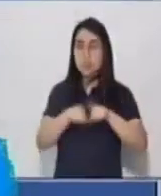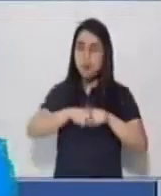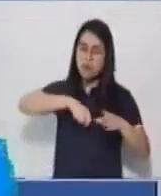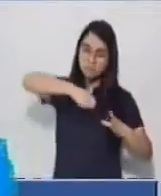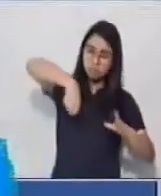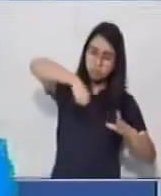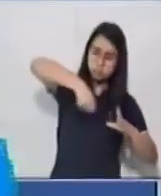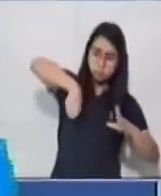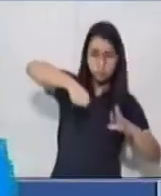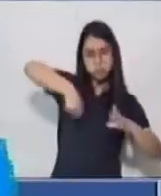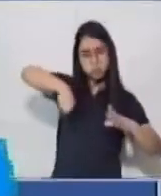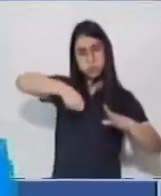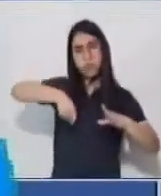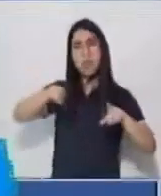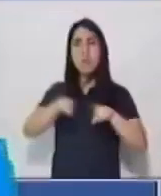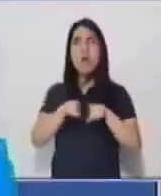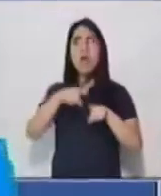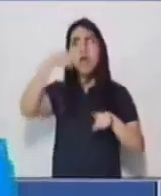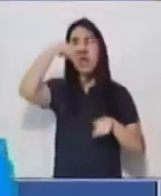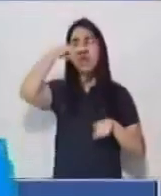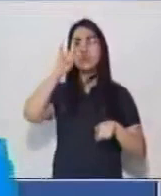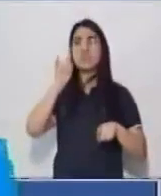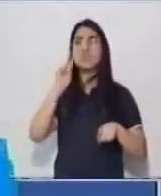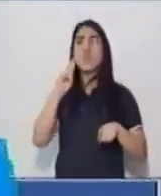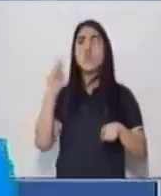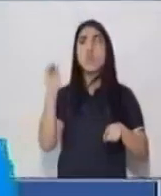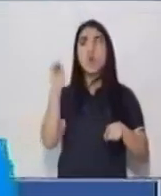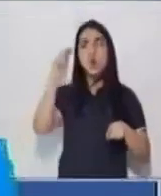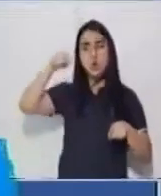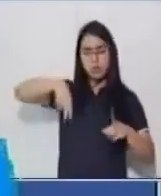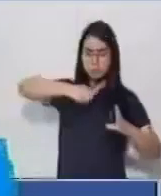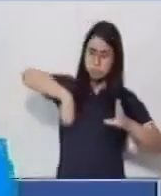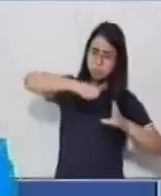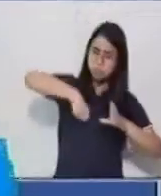la batidora eléctrica, tenemos que batir,